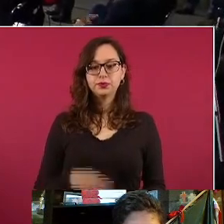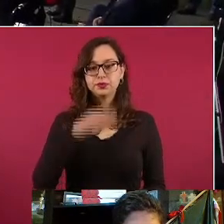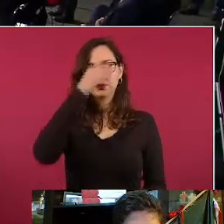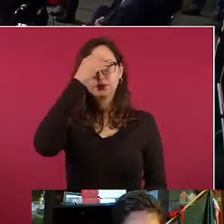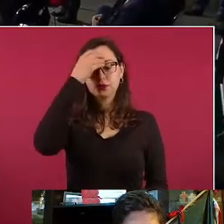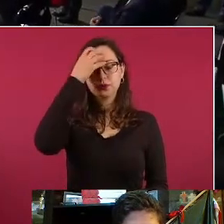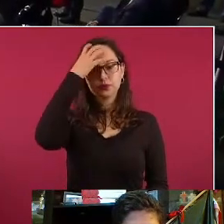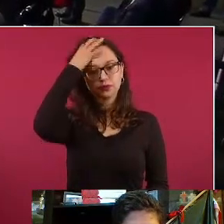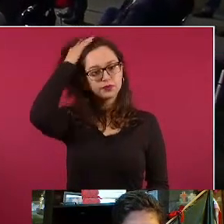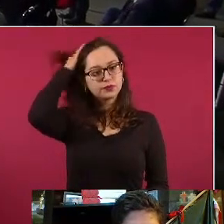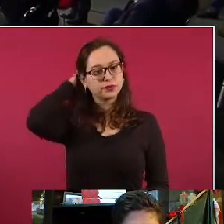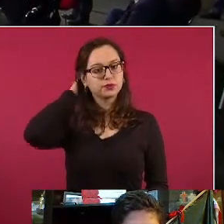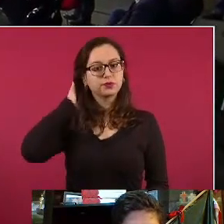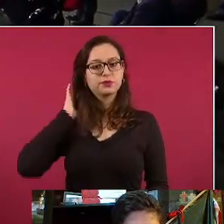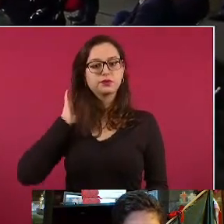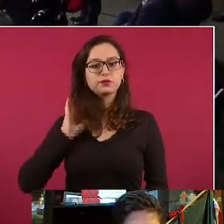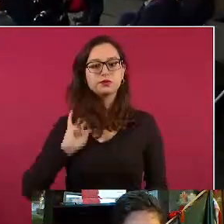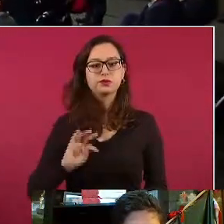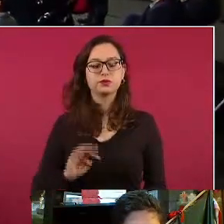Adelante.